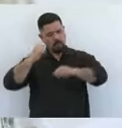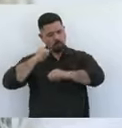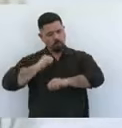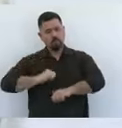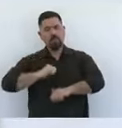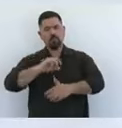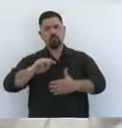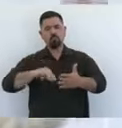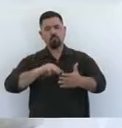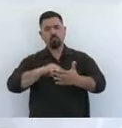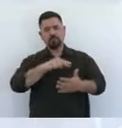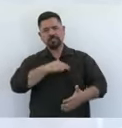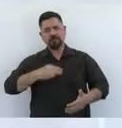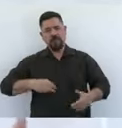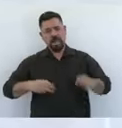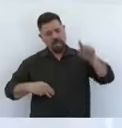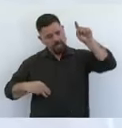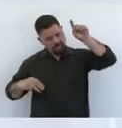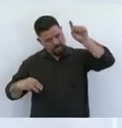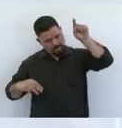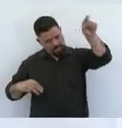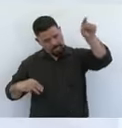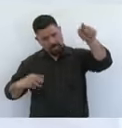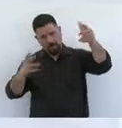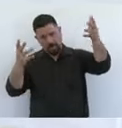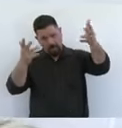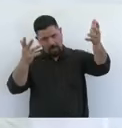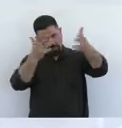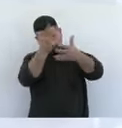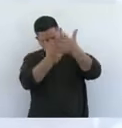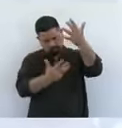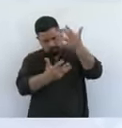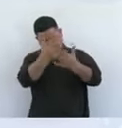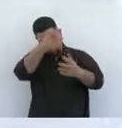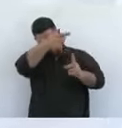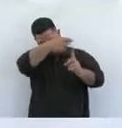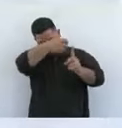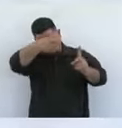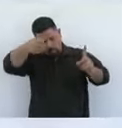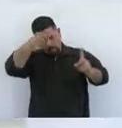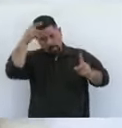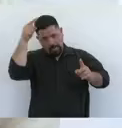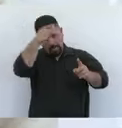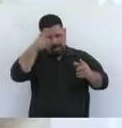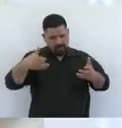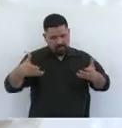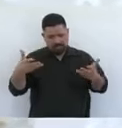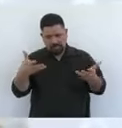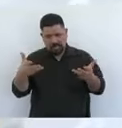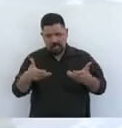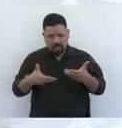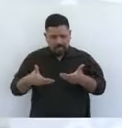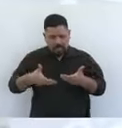municipales y ellos se organizan, hacen caminos de